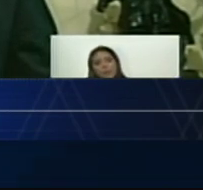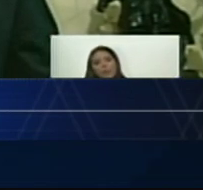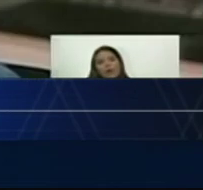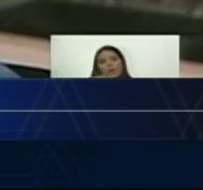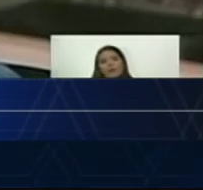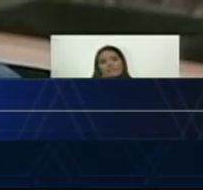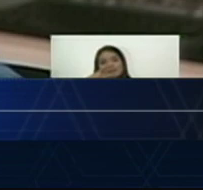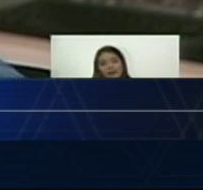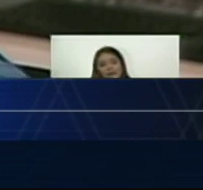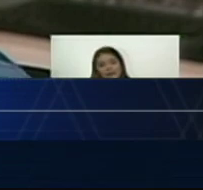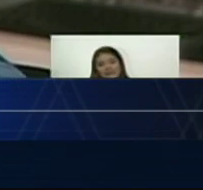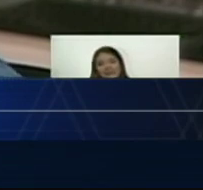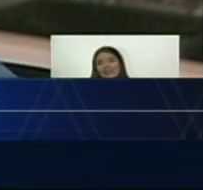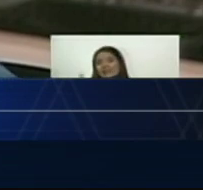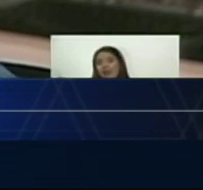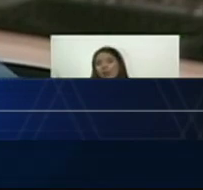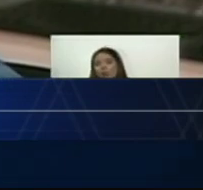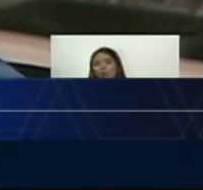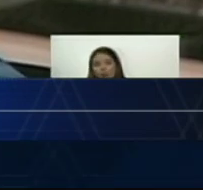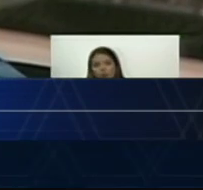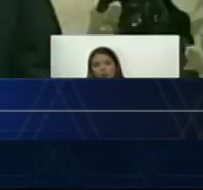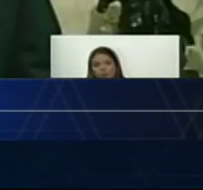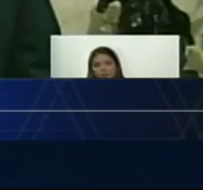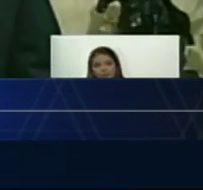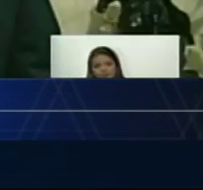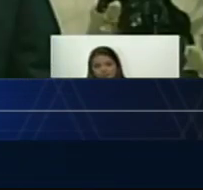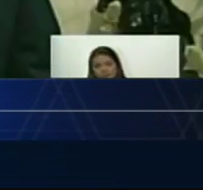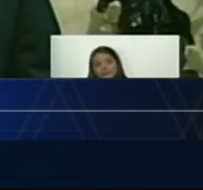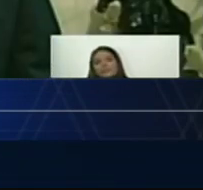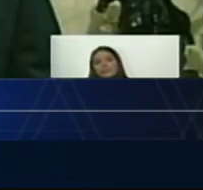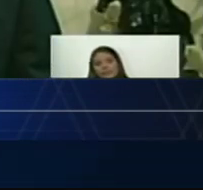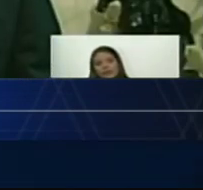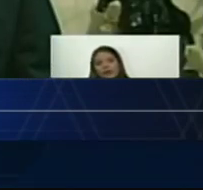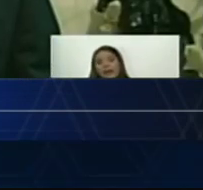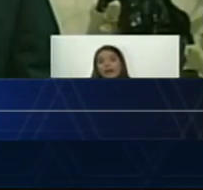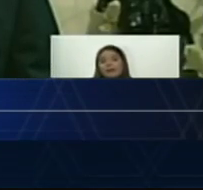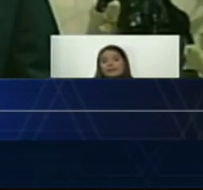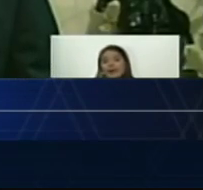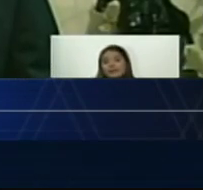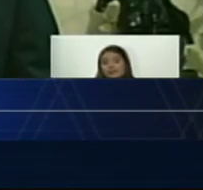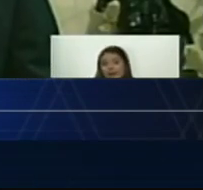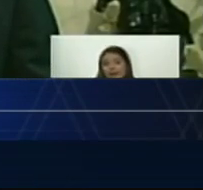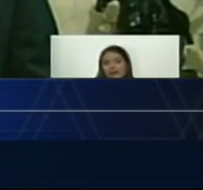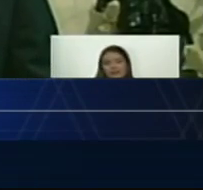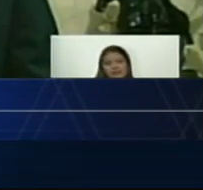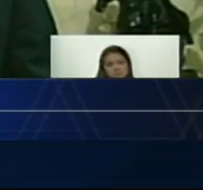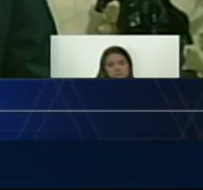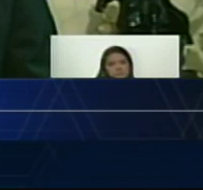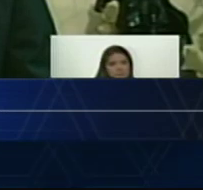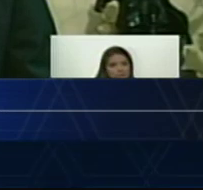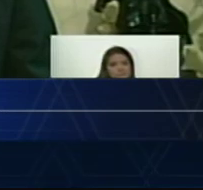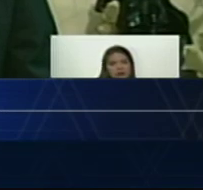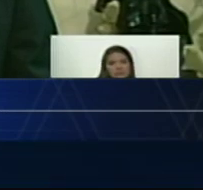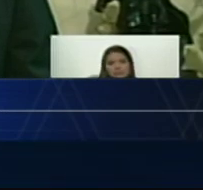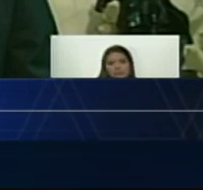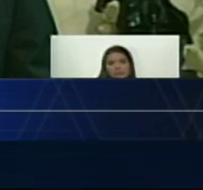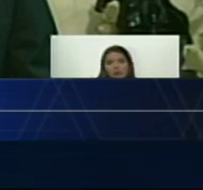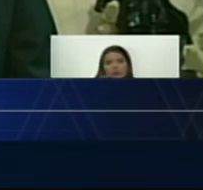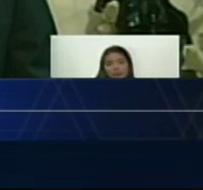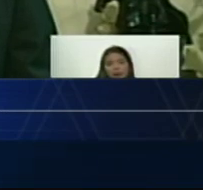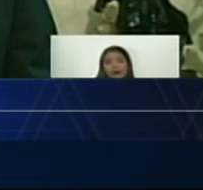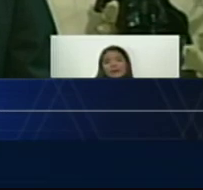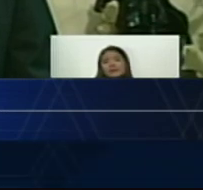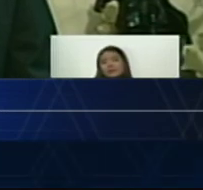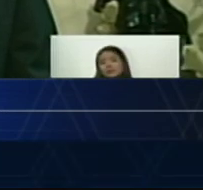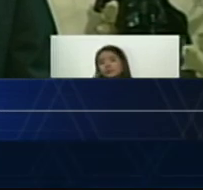intereses particulares de la burguesía, considerando que las estrategias de desestabilización económica han provocado una caída